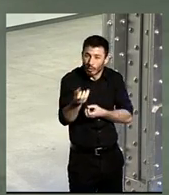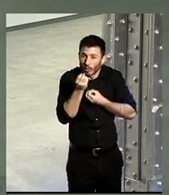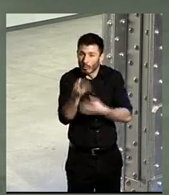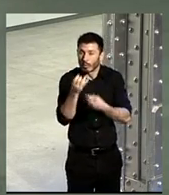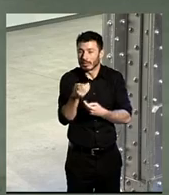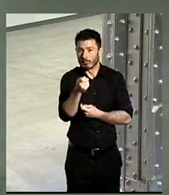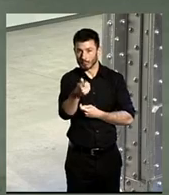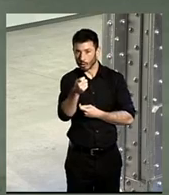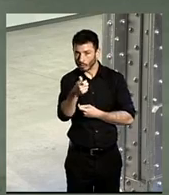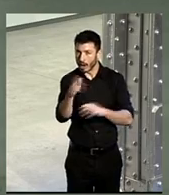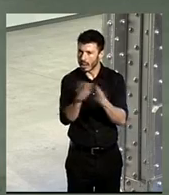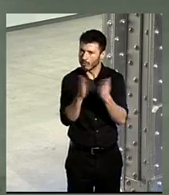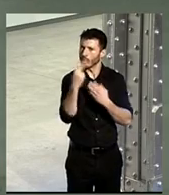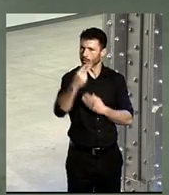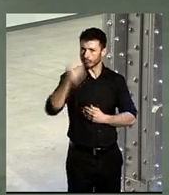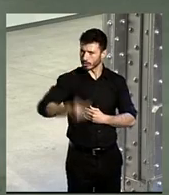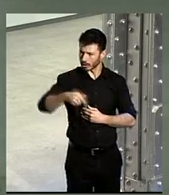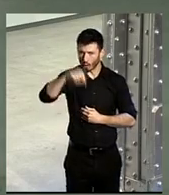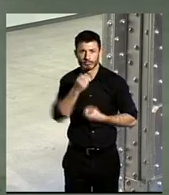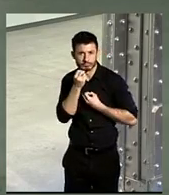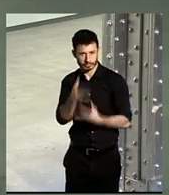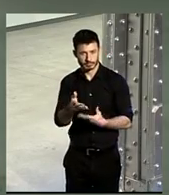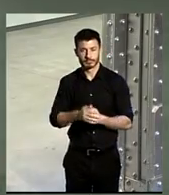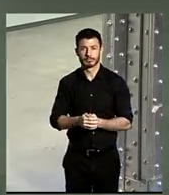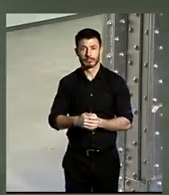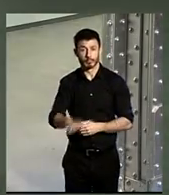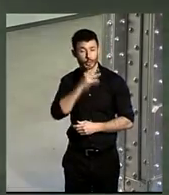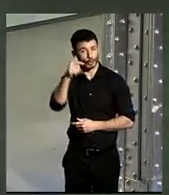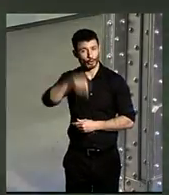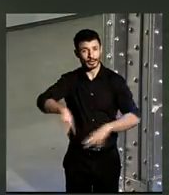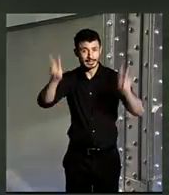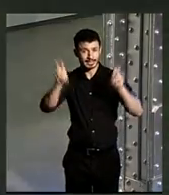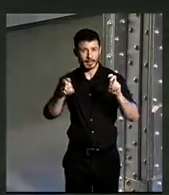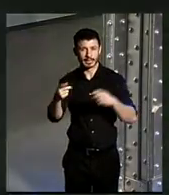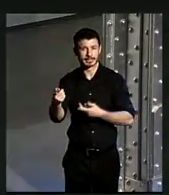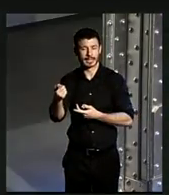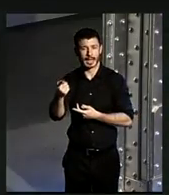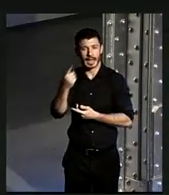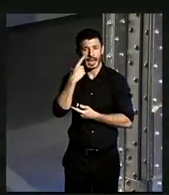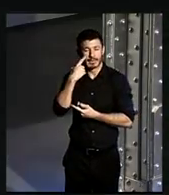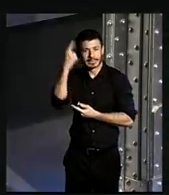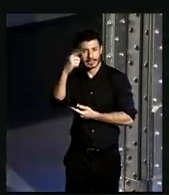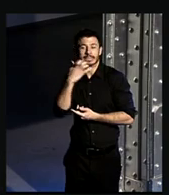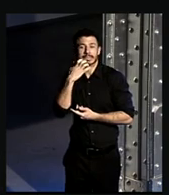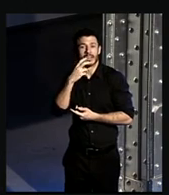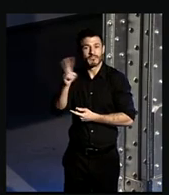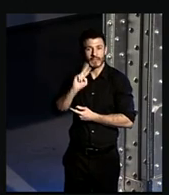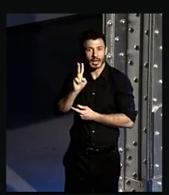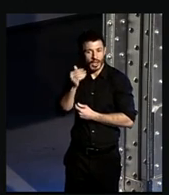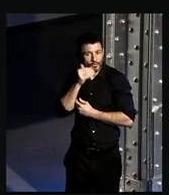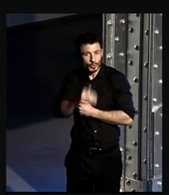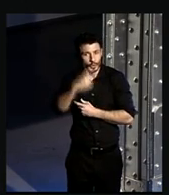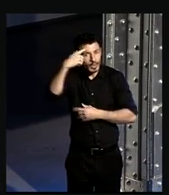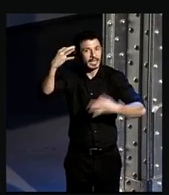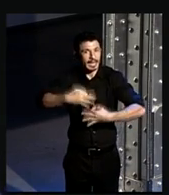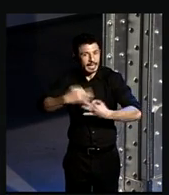cuales hablaremos hoy. Por tanto, el tema de hoy es saber si realmente creyó Verne en el futuro y si creyó